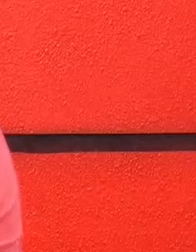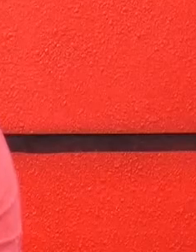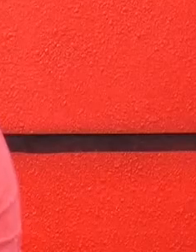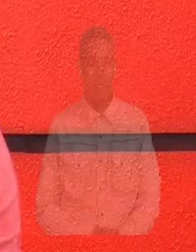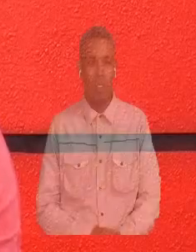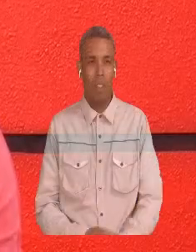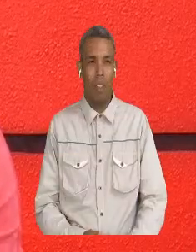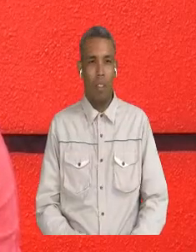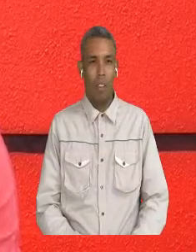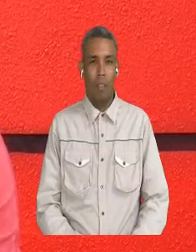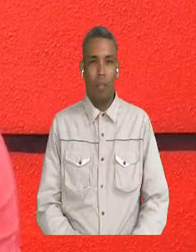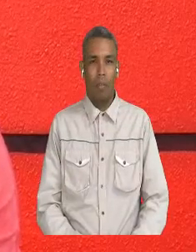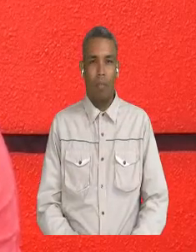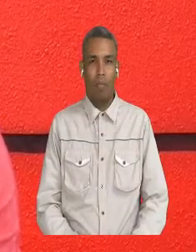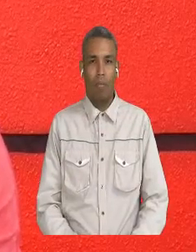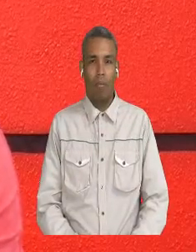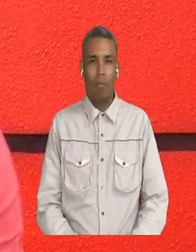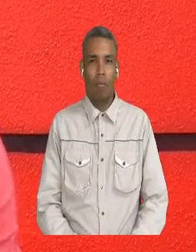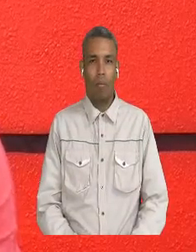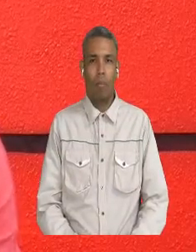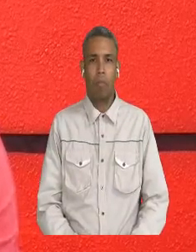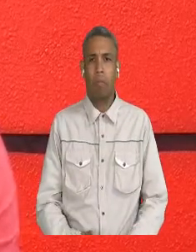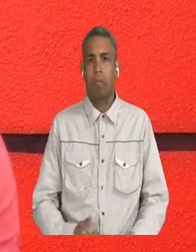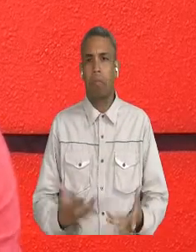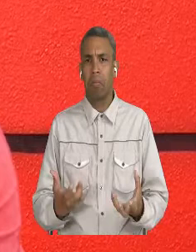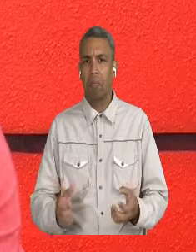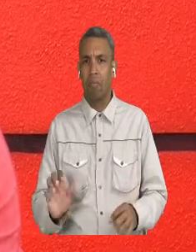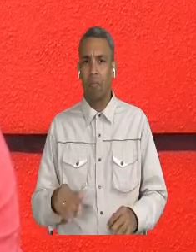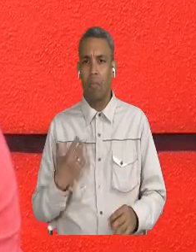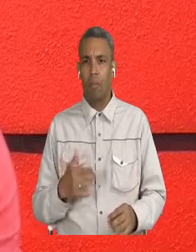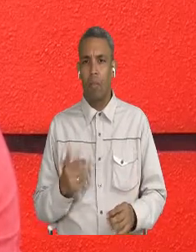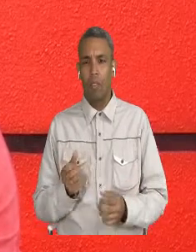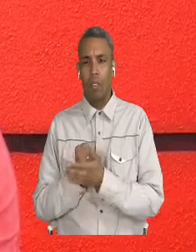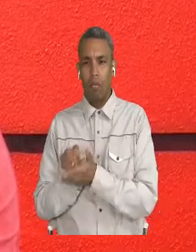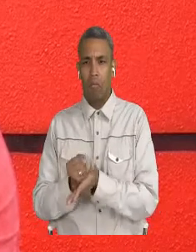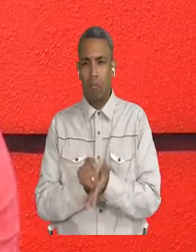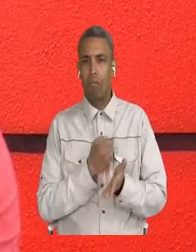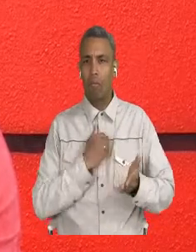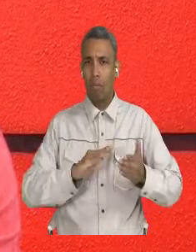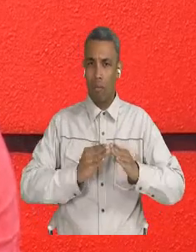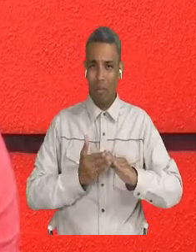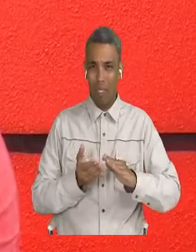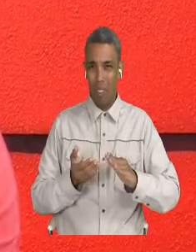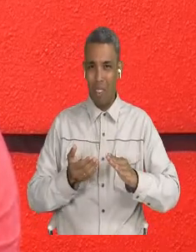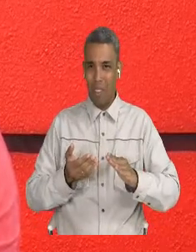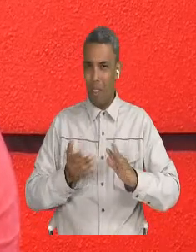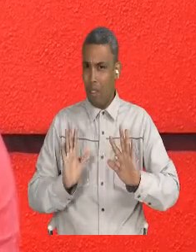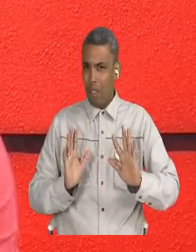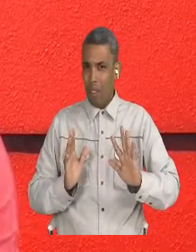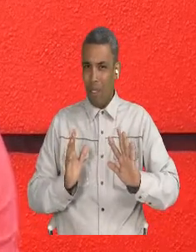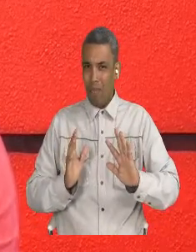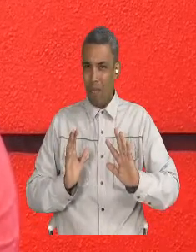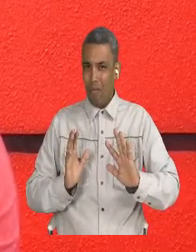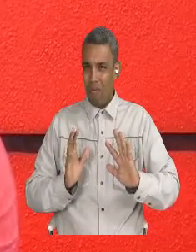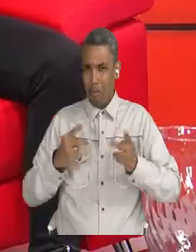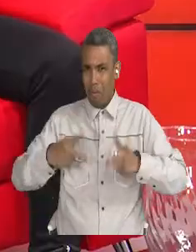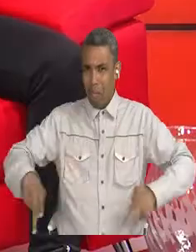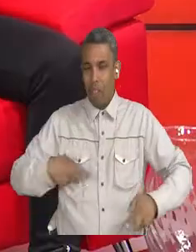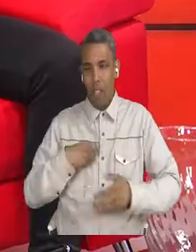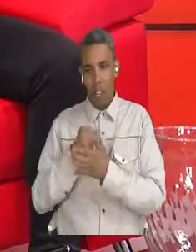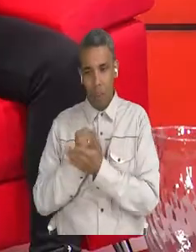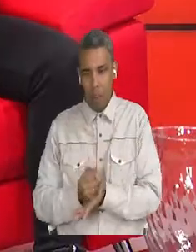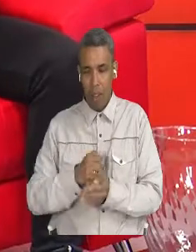brindarles a las personas una muy buena calidad de vida, grandes cambios y más que todo que se contagien de lo que somos hoy por hoy.